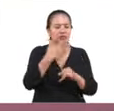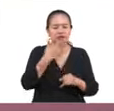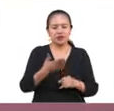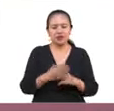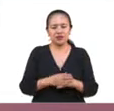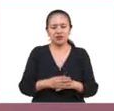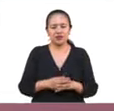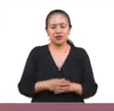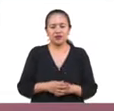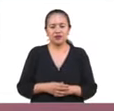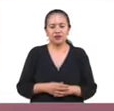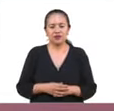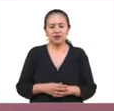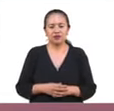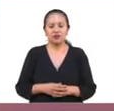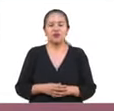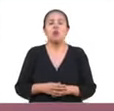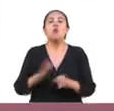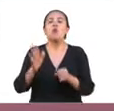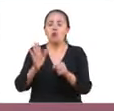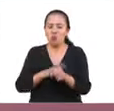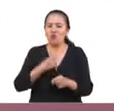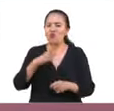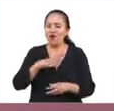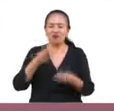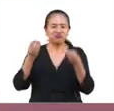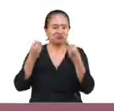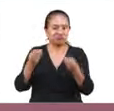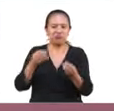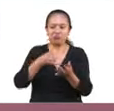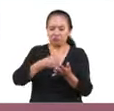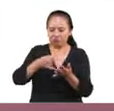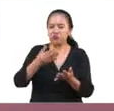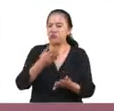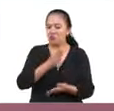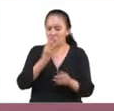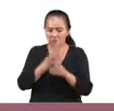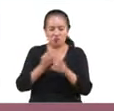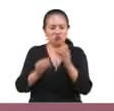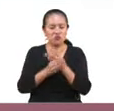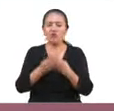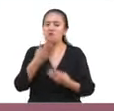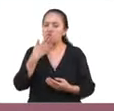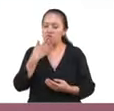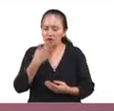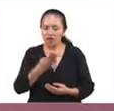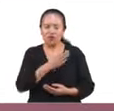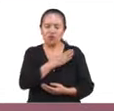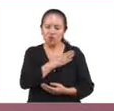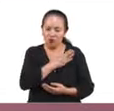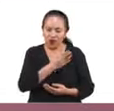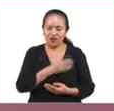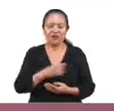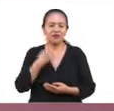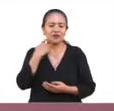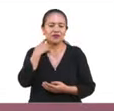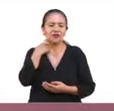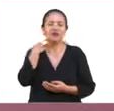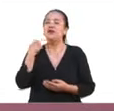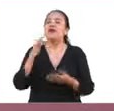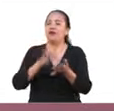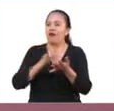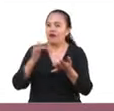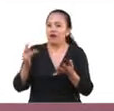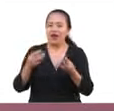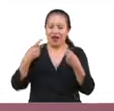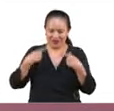sus características únicas como por su calidad, la cual nos ha abierto la posibilidad de que nuestros